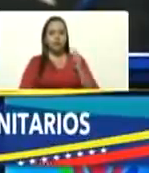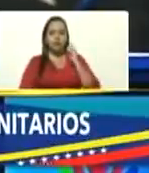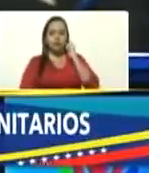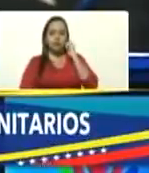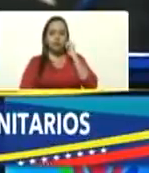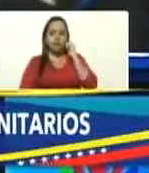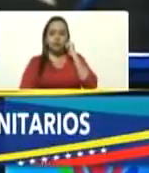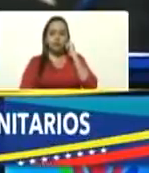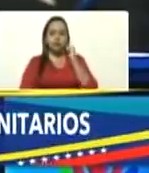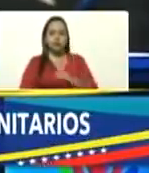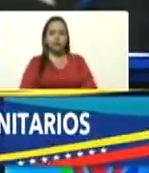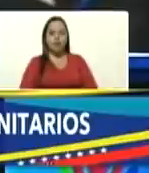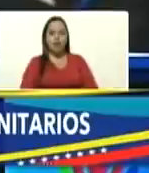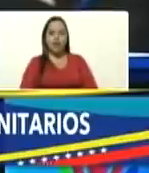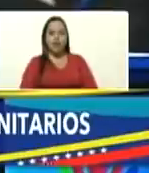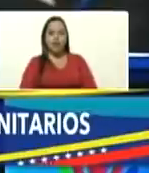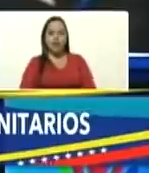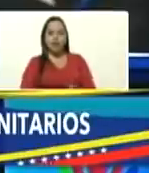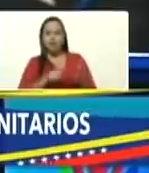Y la tercera R,